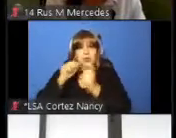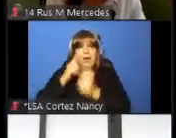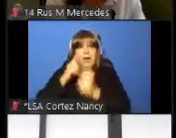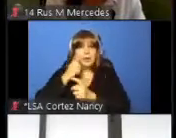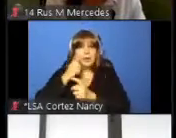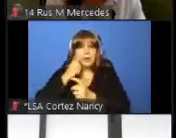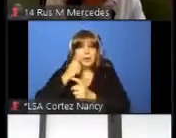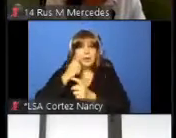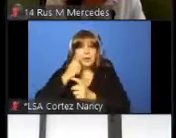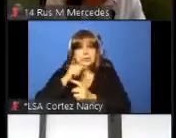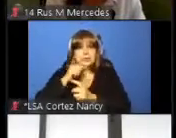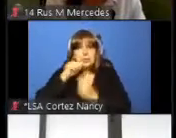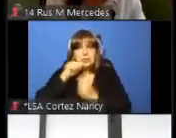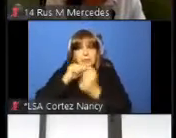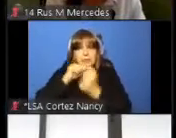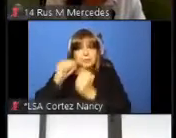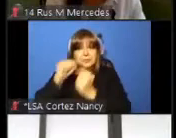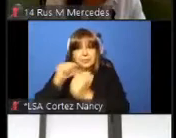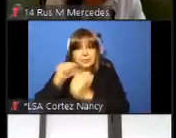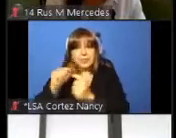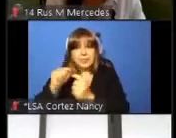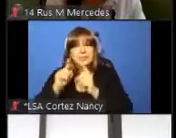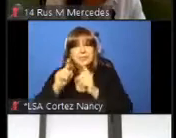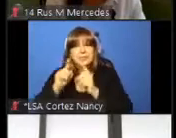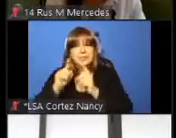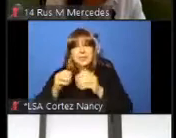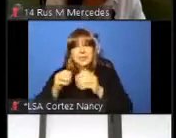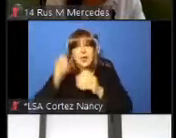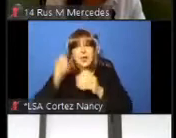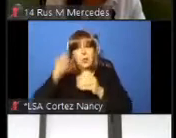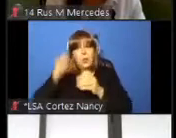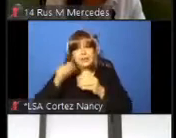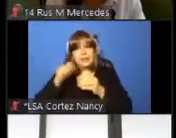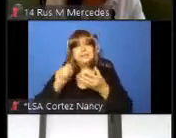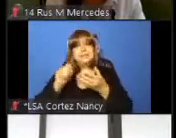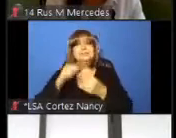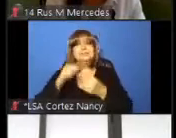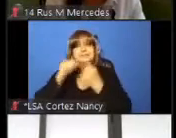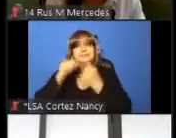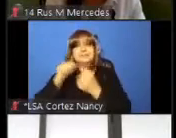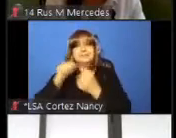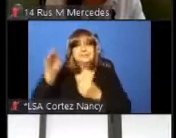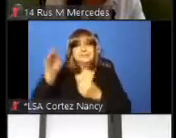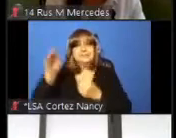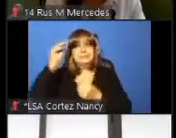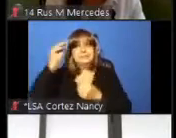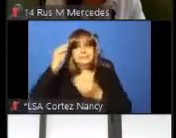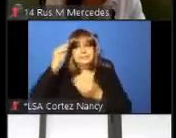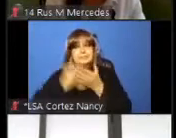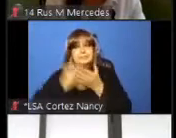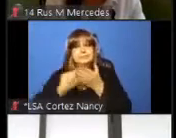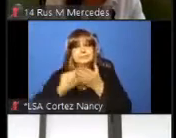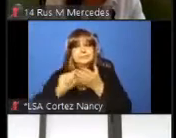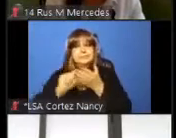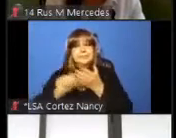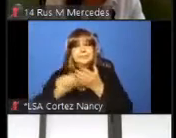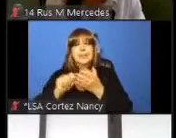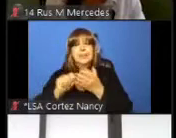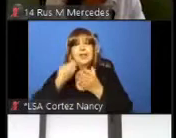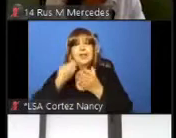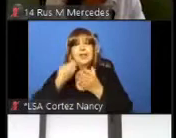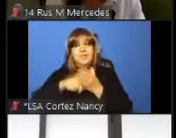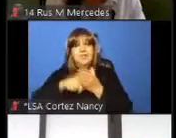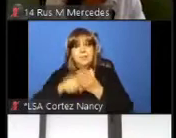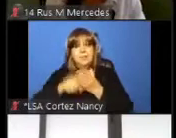y se reproducen hasta en los fallos judiciales firmados por los jueces y se padece entonces a eso nos referimos con